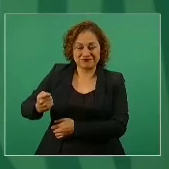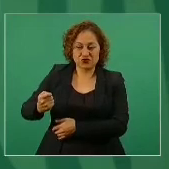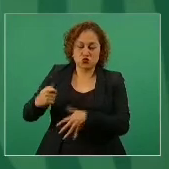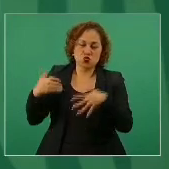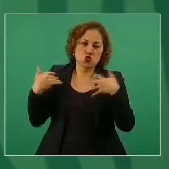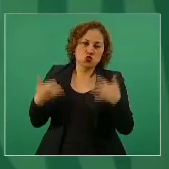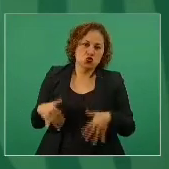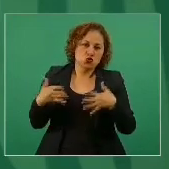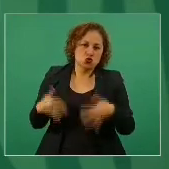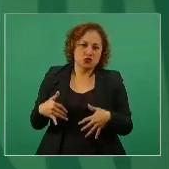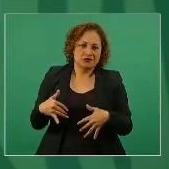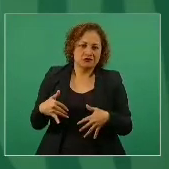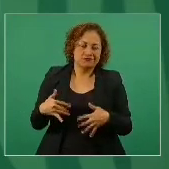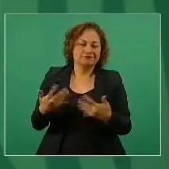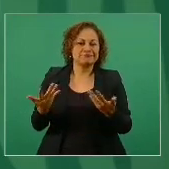yo